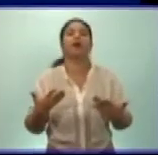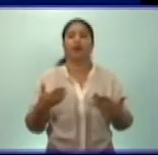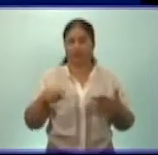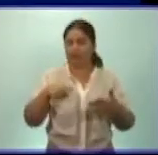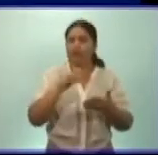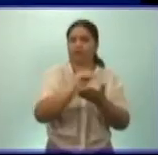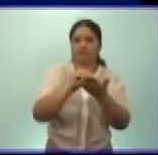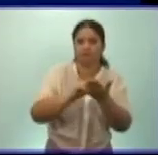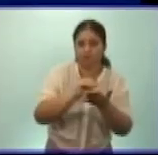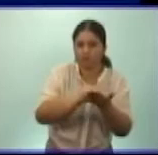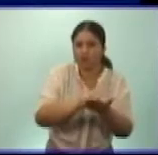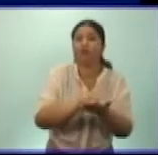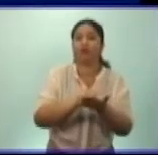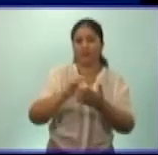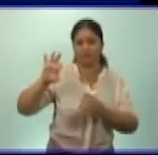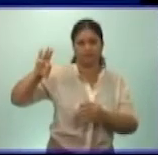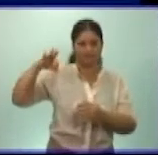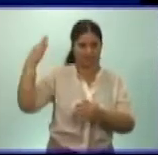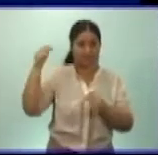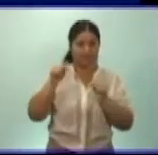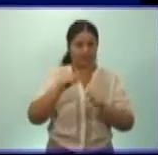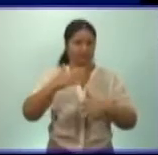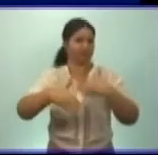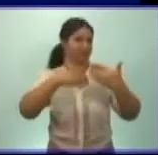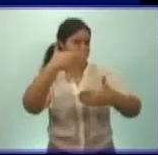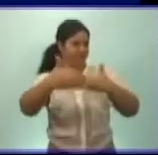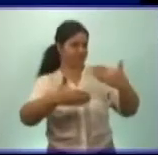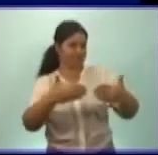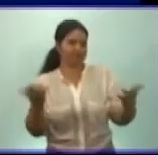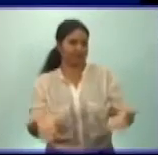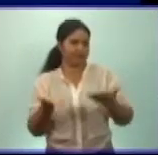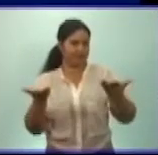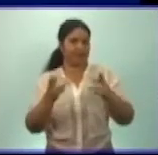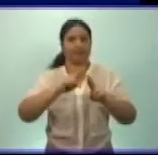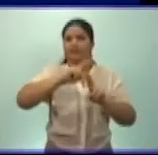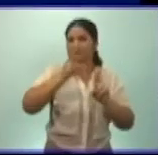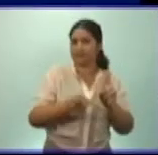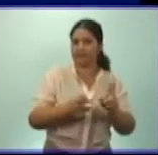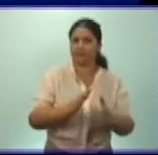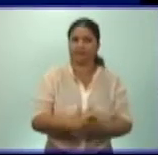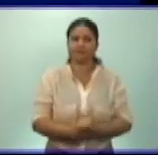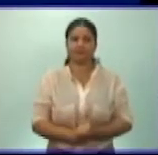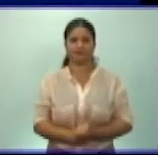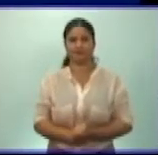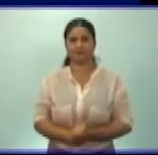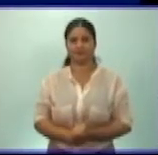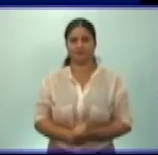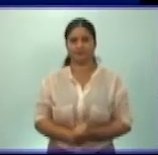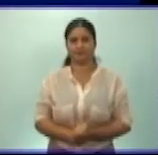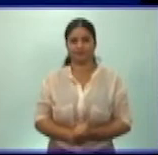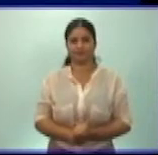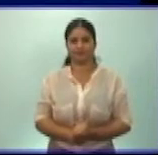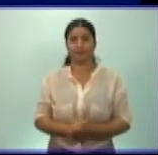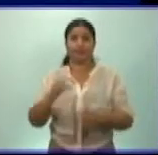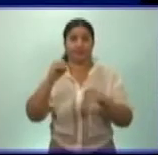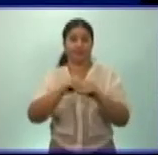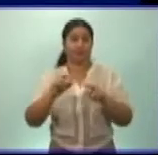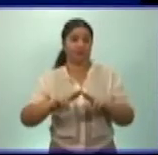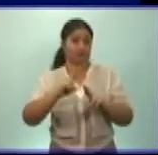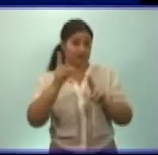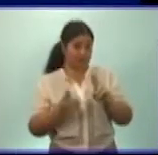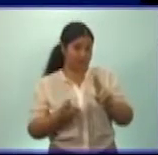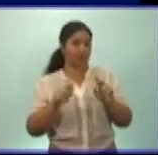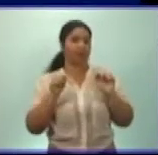francesa, independientemente de que en sus obras hay elementos propios del teatro grecolatino, porque estamos hablando de clasicismo,